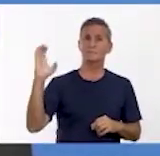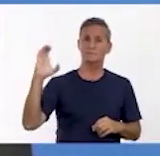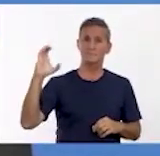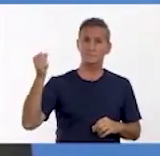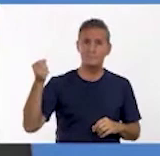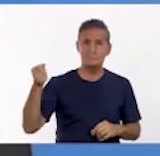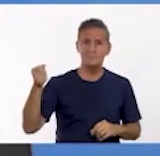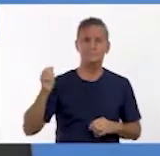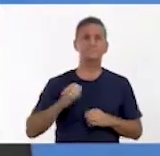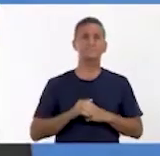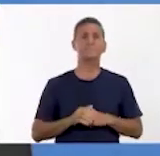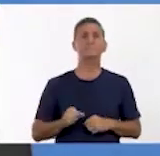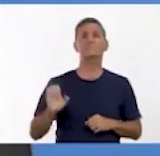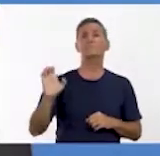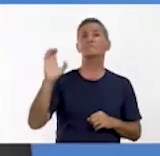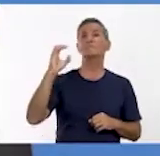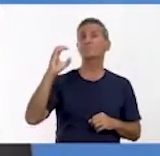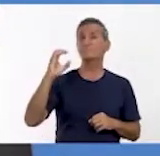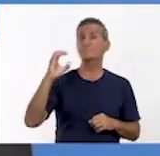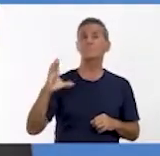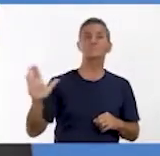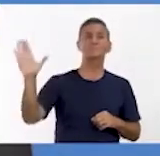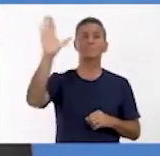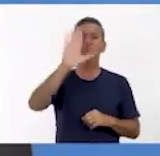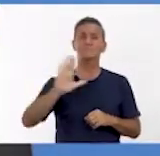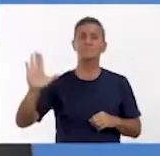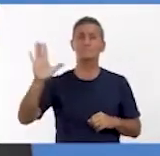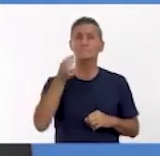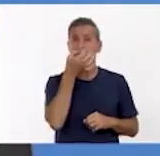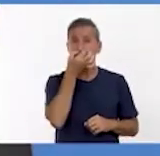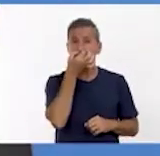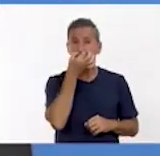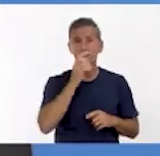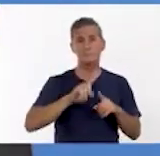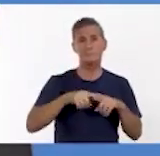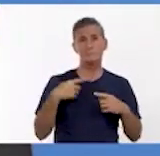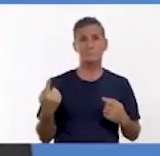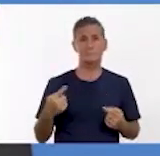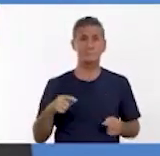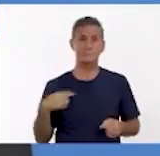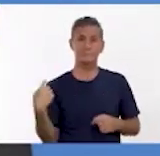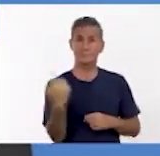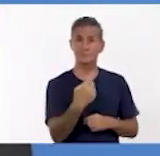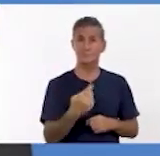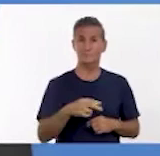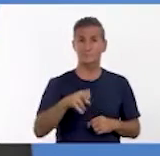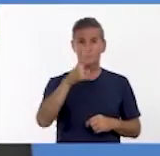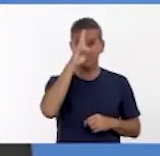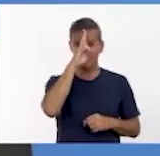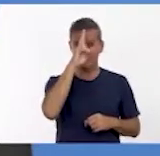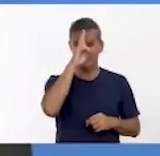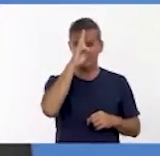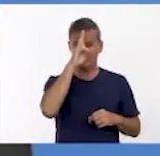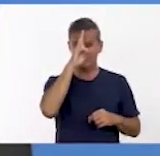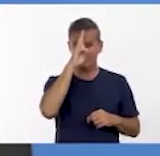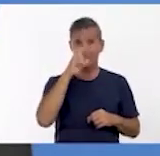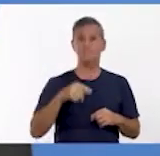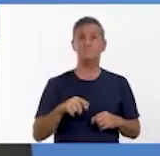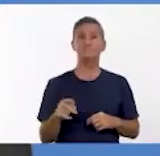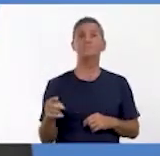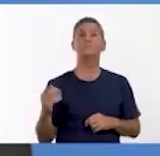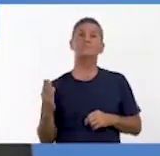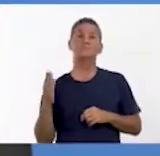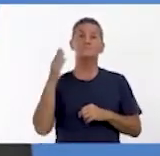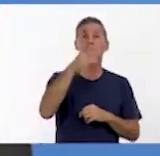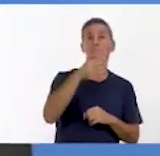y del continente africano, porque nuestros médicos están allí,